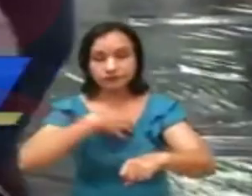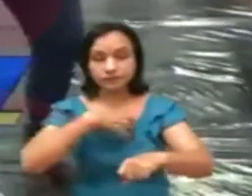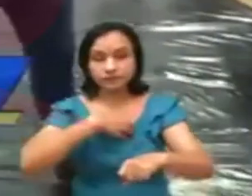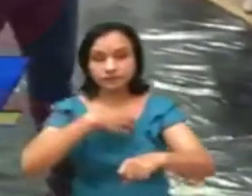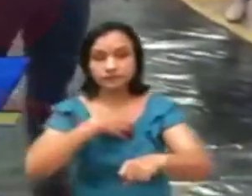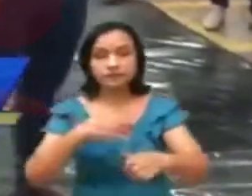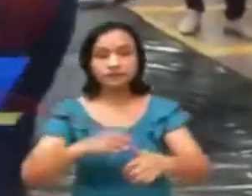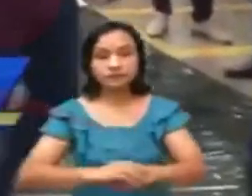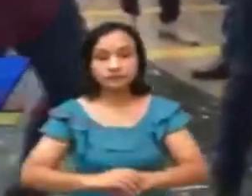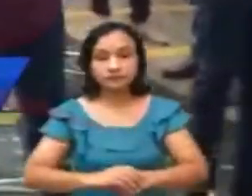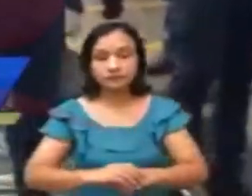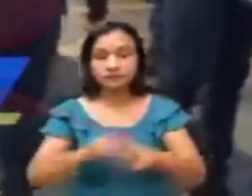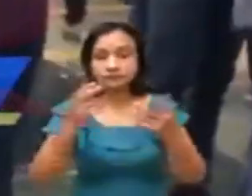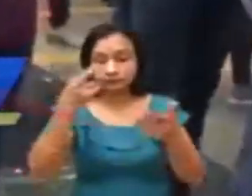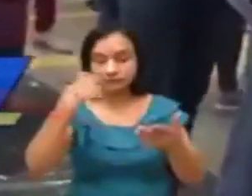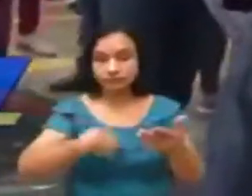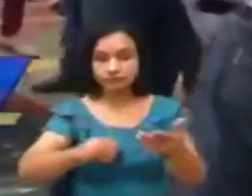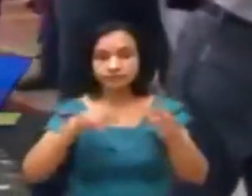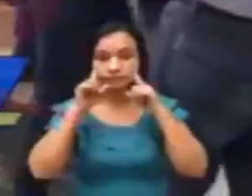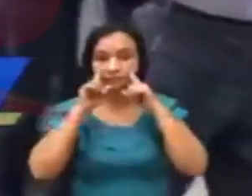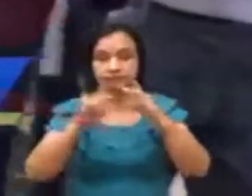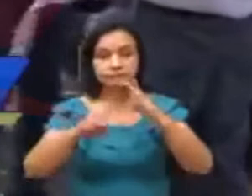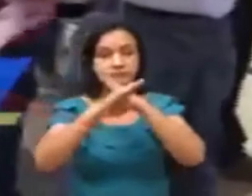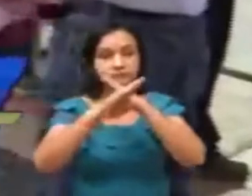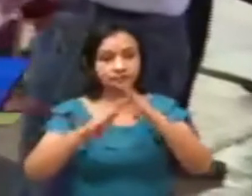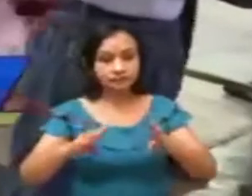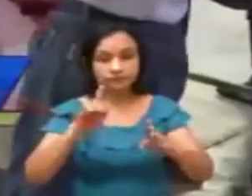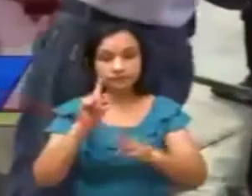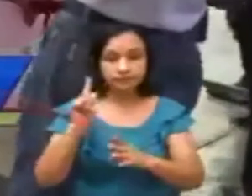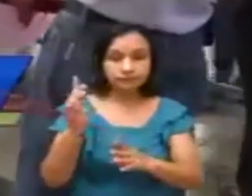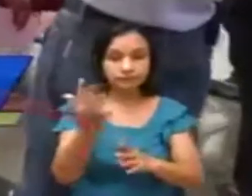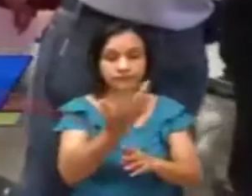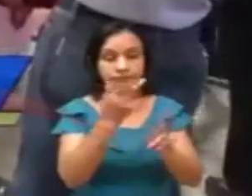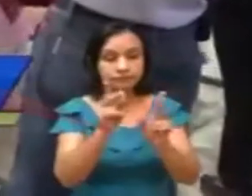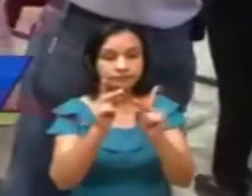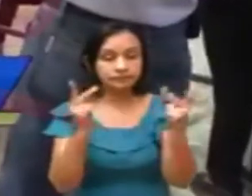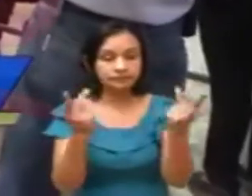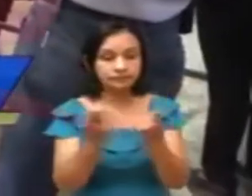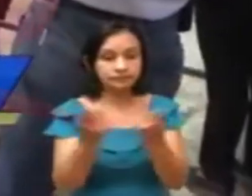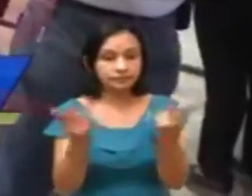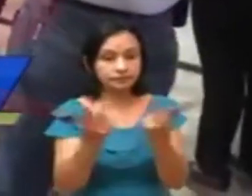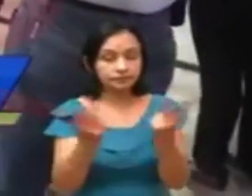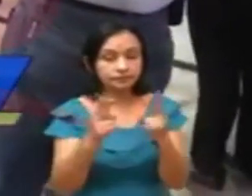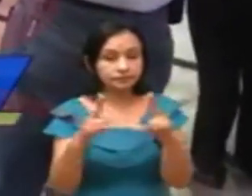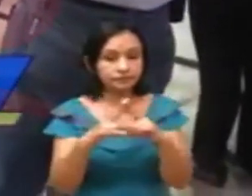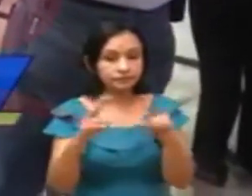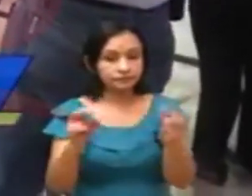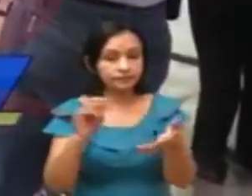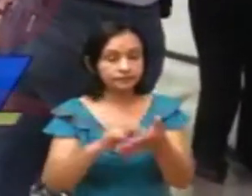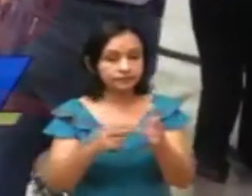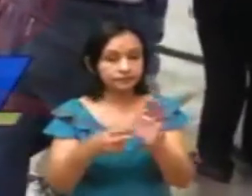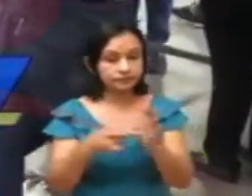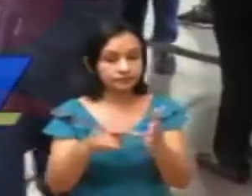interna, de garantizar la seguridad y la tranquilidad de toda nuestra población. ¿Qué significa esto? Nosotros tenemos